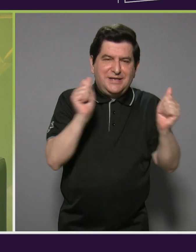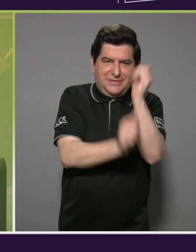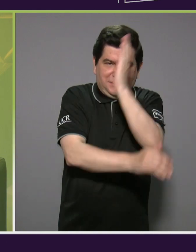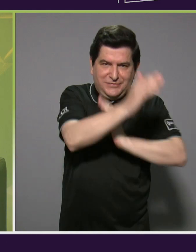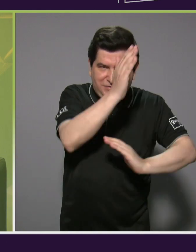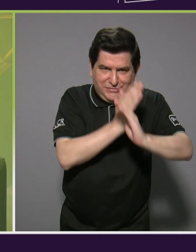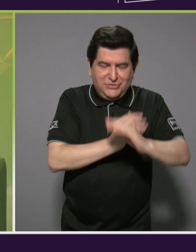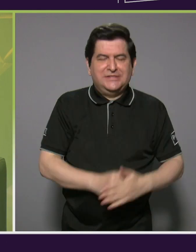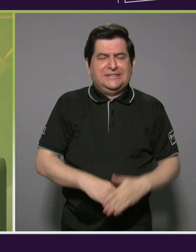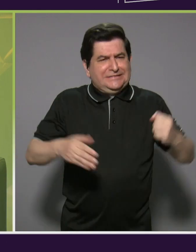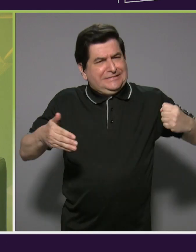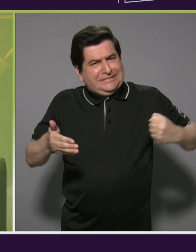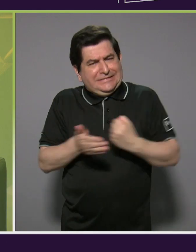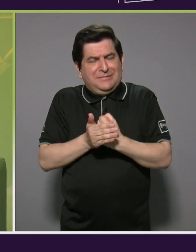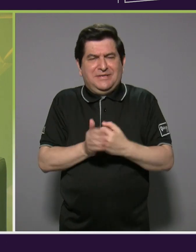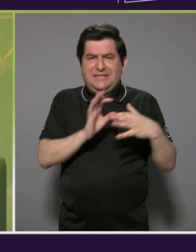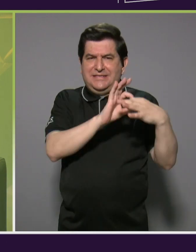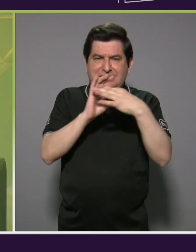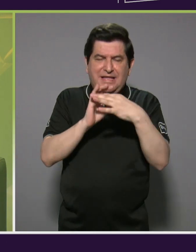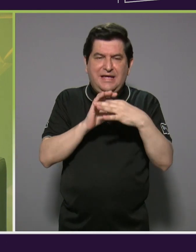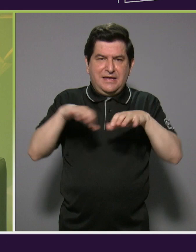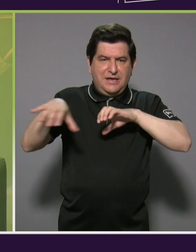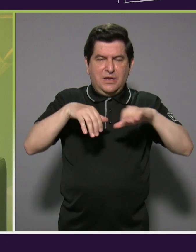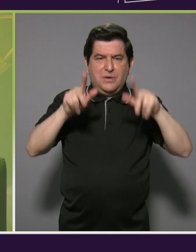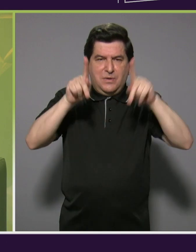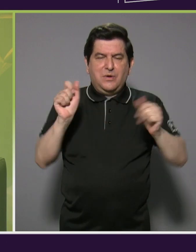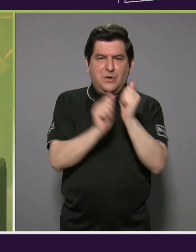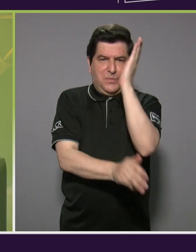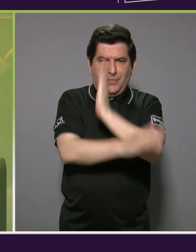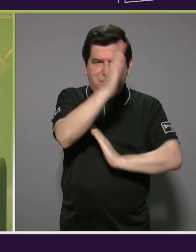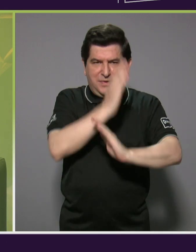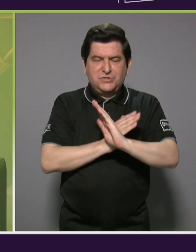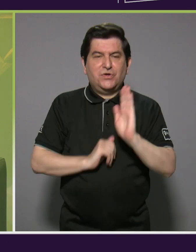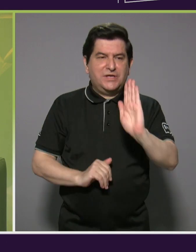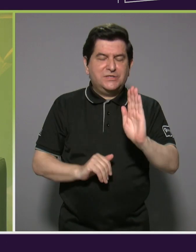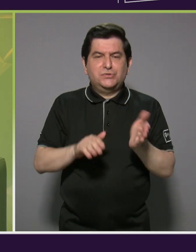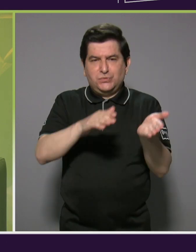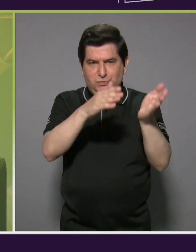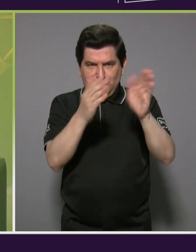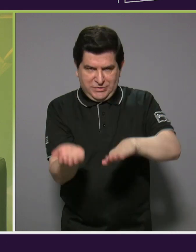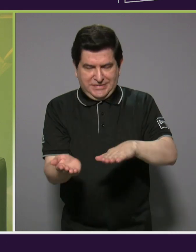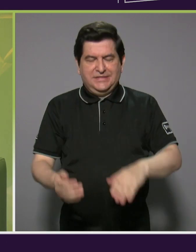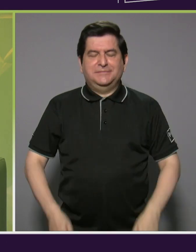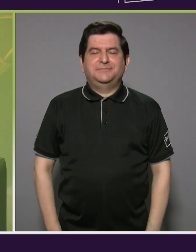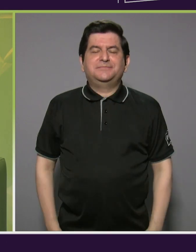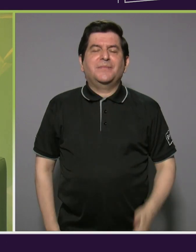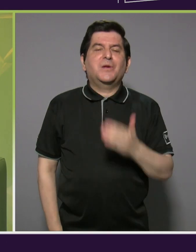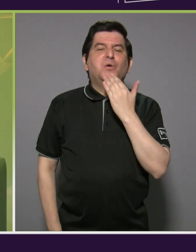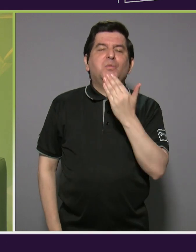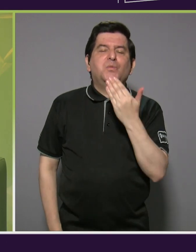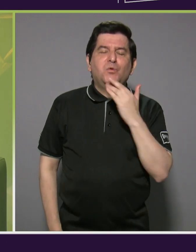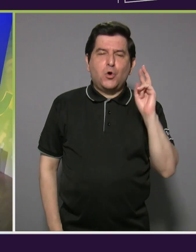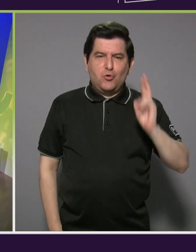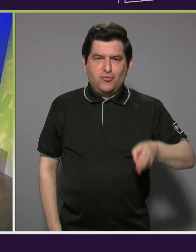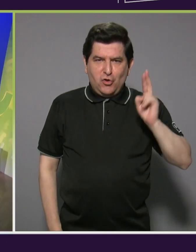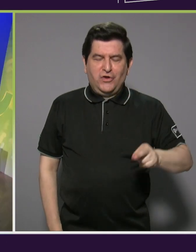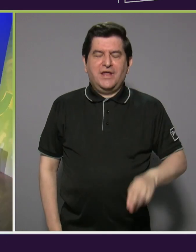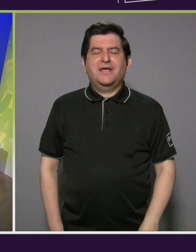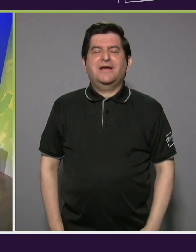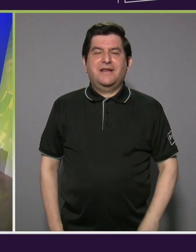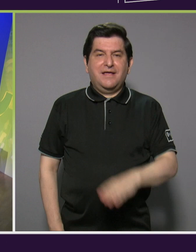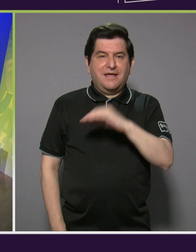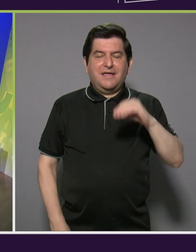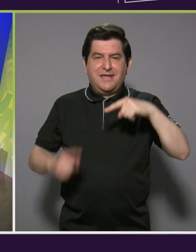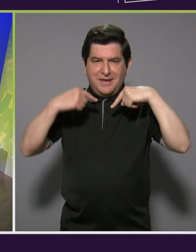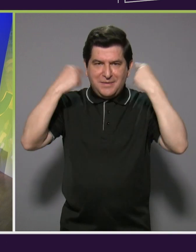y pues, lamentamos desde Nexos y desde el Movimiento de Personas con Discapacidad el fallecimiento de estas personas. Muchas gracias, Rodrigo y Mildred, por